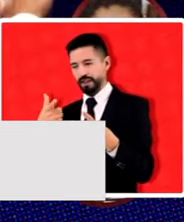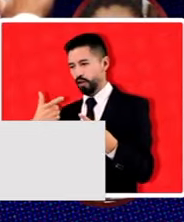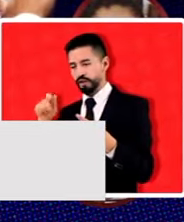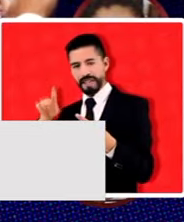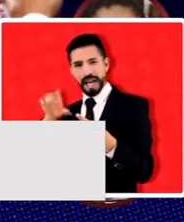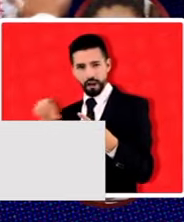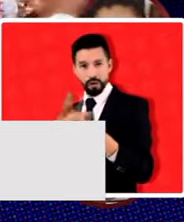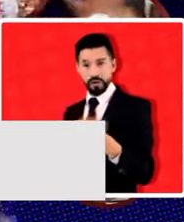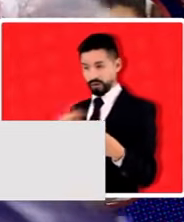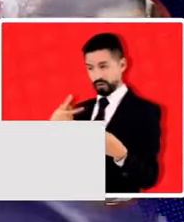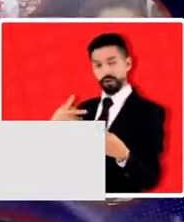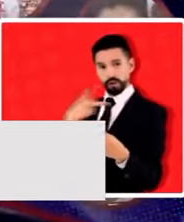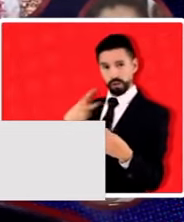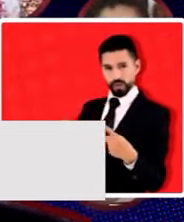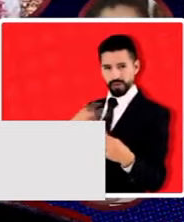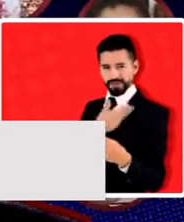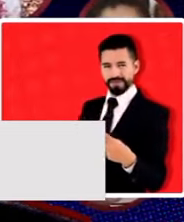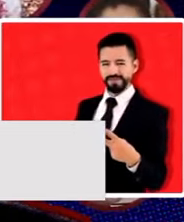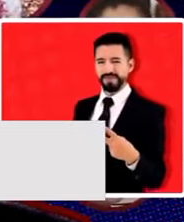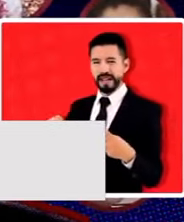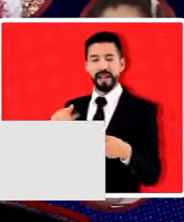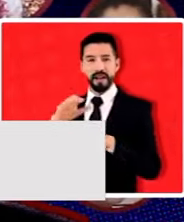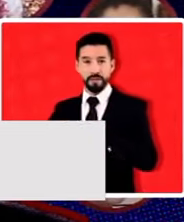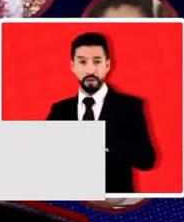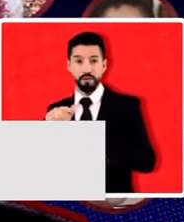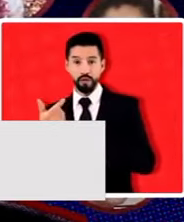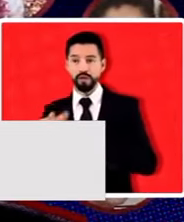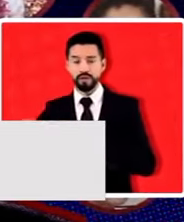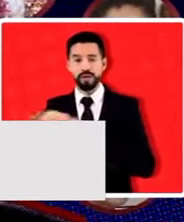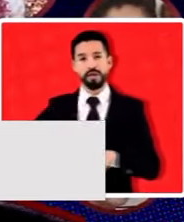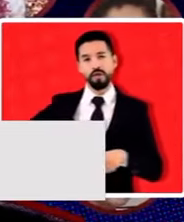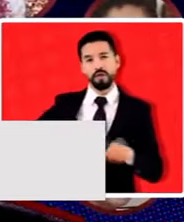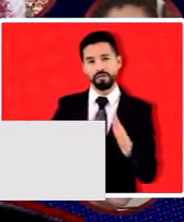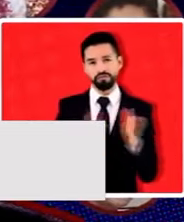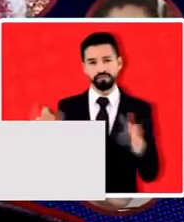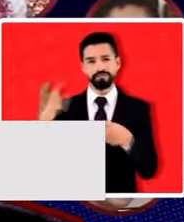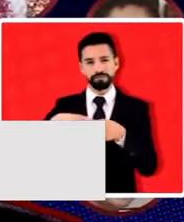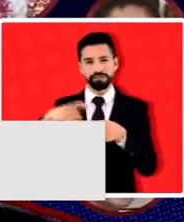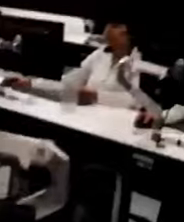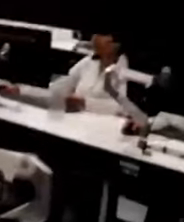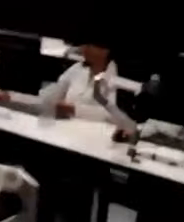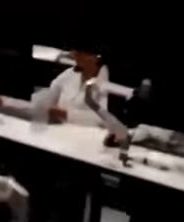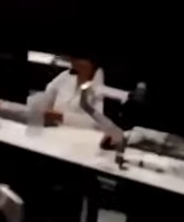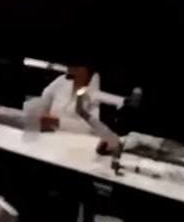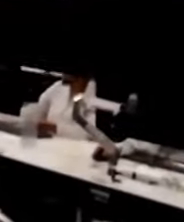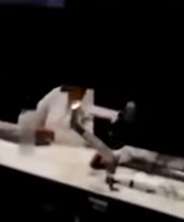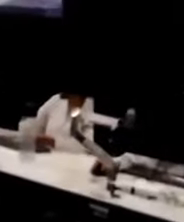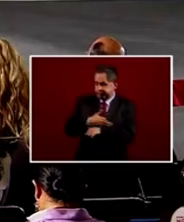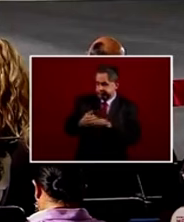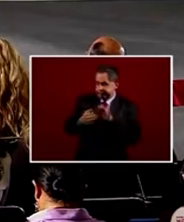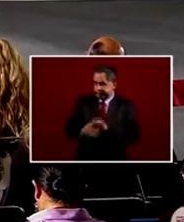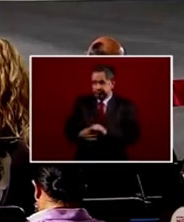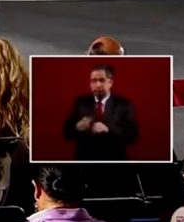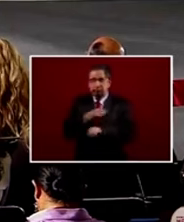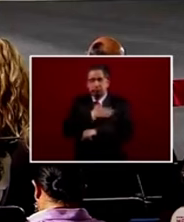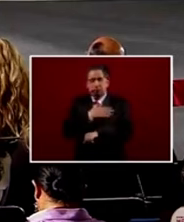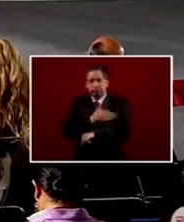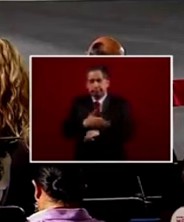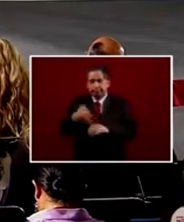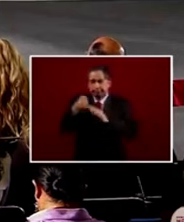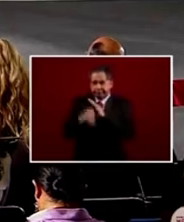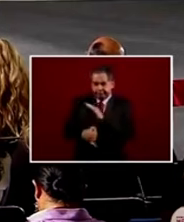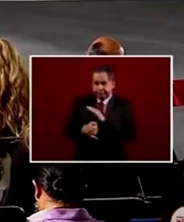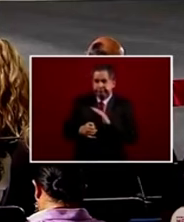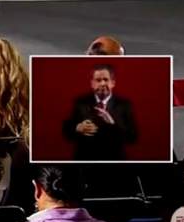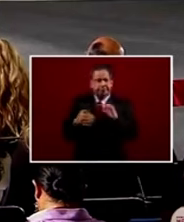Beltrán, hijos del presidente, se han incorporado al gobierno durante la actual administración. El presidente también asegura que su administración